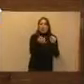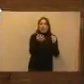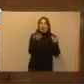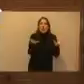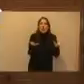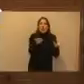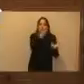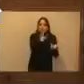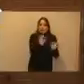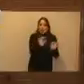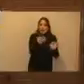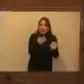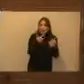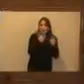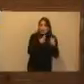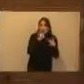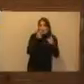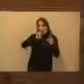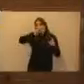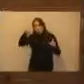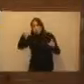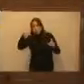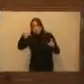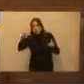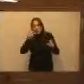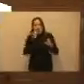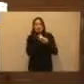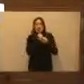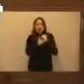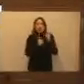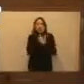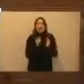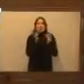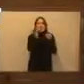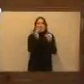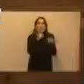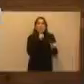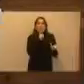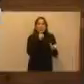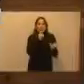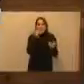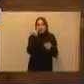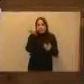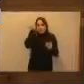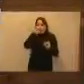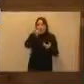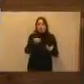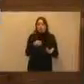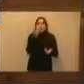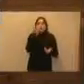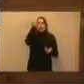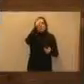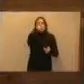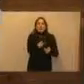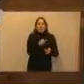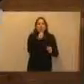esta persona? ¿Cambiar de sector de actividad? ¿No volver a trabajar nunca? Díganmelo ustedes. Otra simulación. Supongan ustedes una persona que haya ocupado